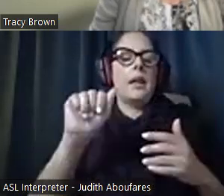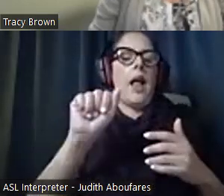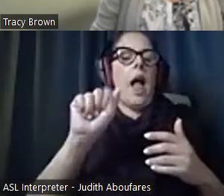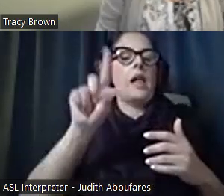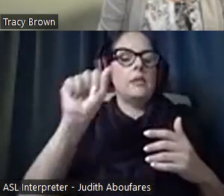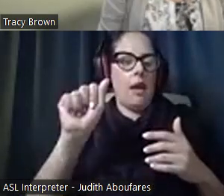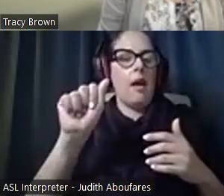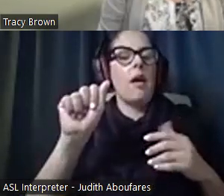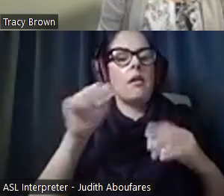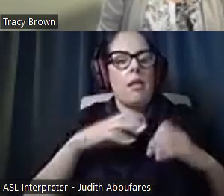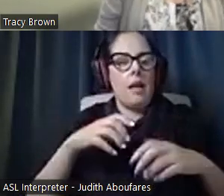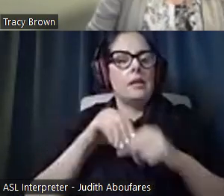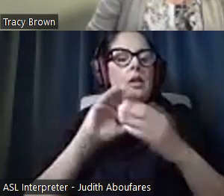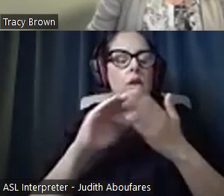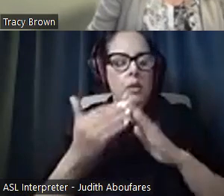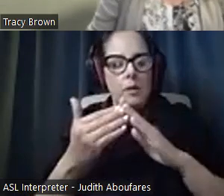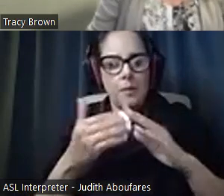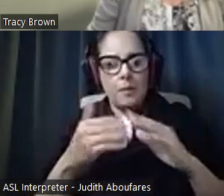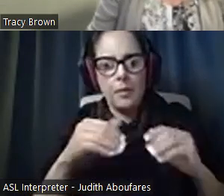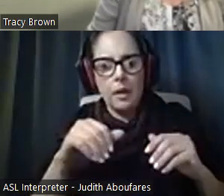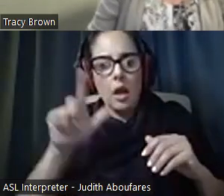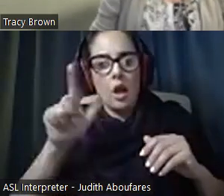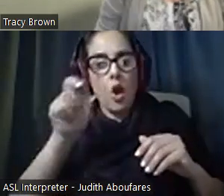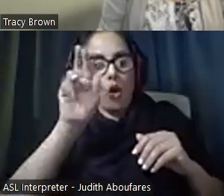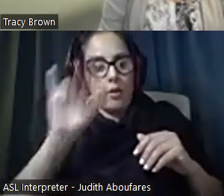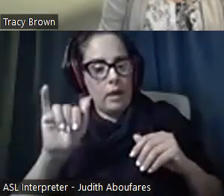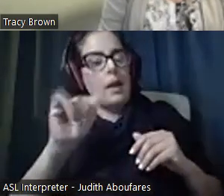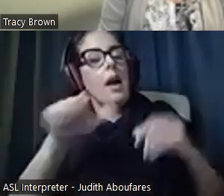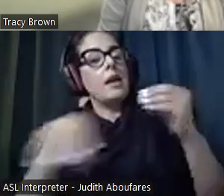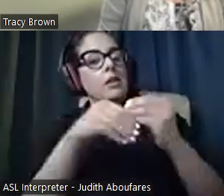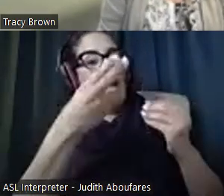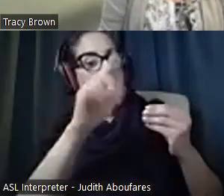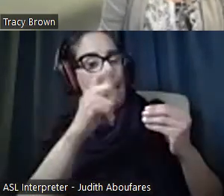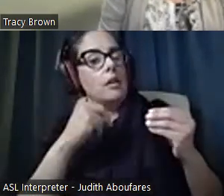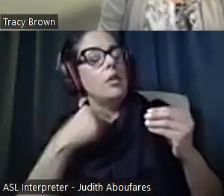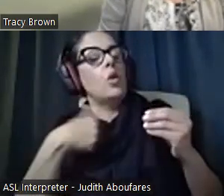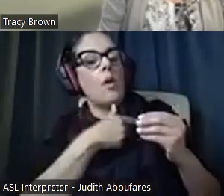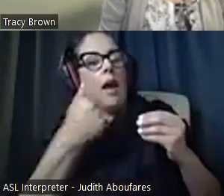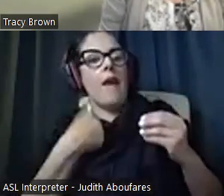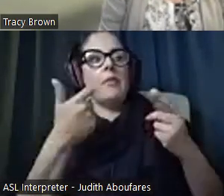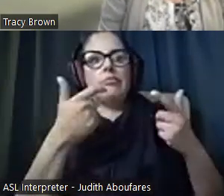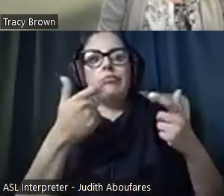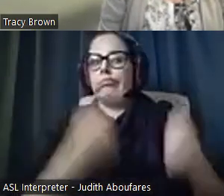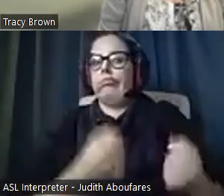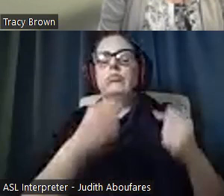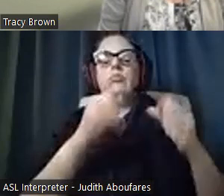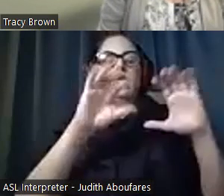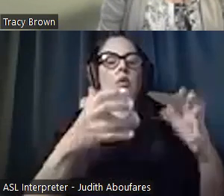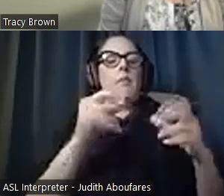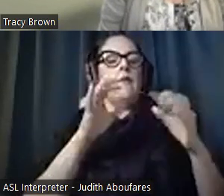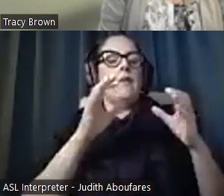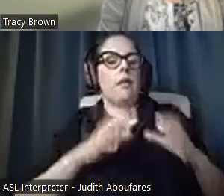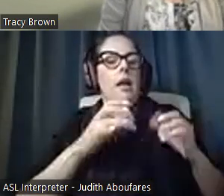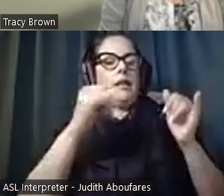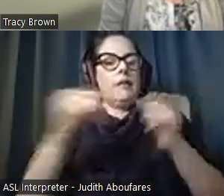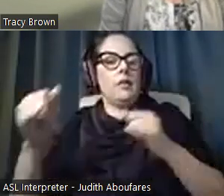típicamente se reclute a miembros en la comunidad. Además, Helen, tenemos un grupo muy robusto de